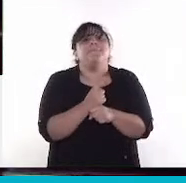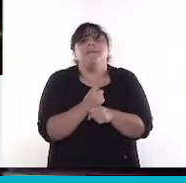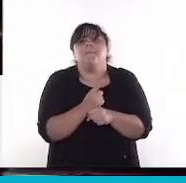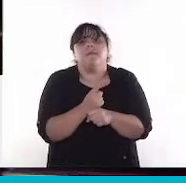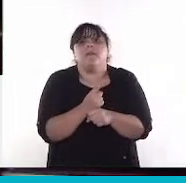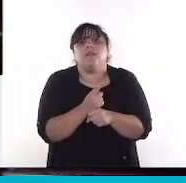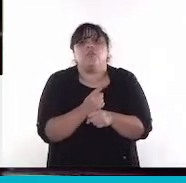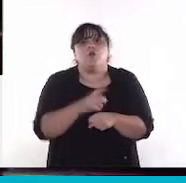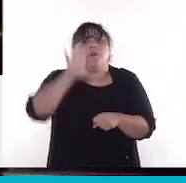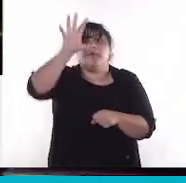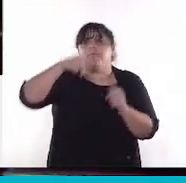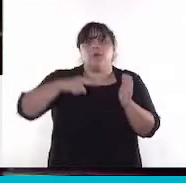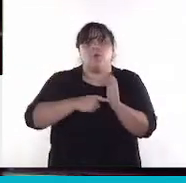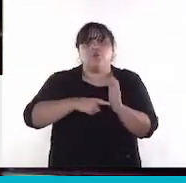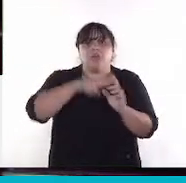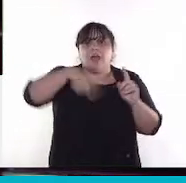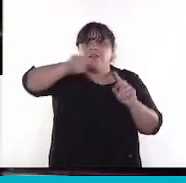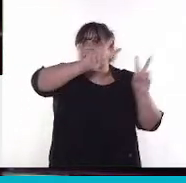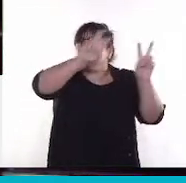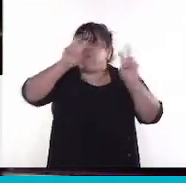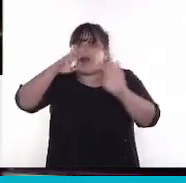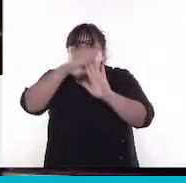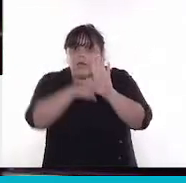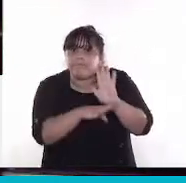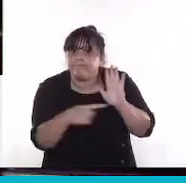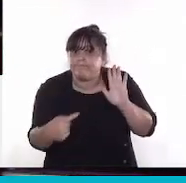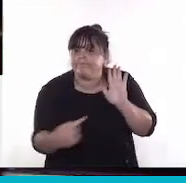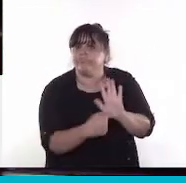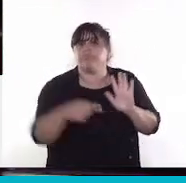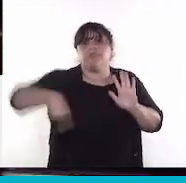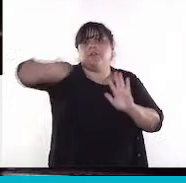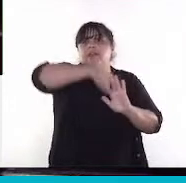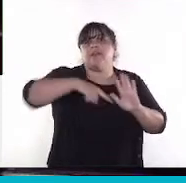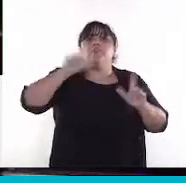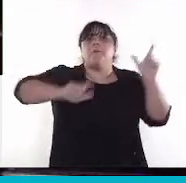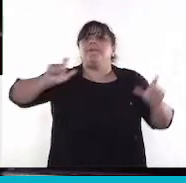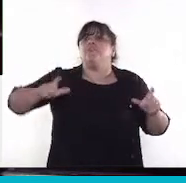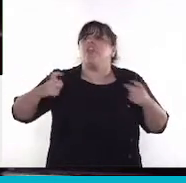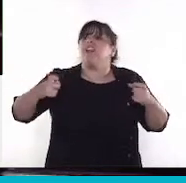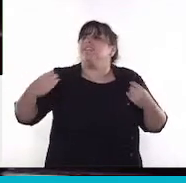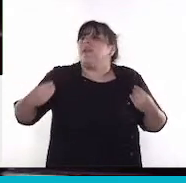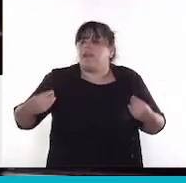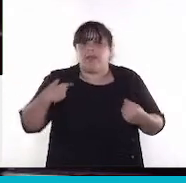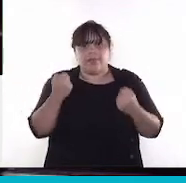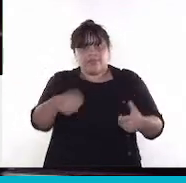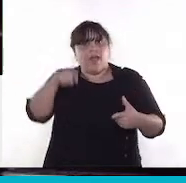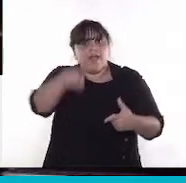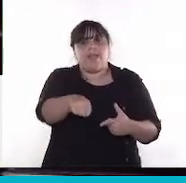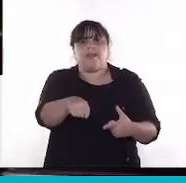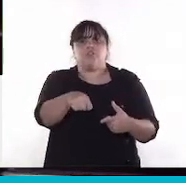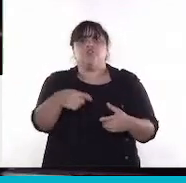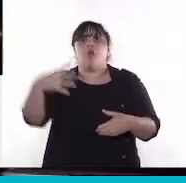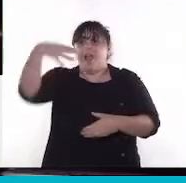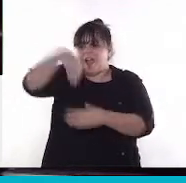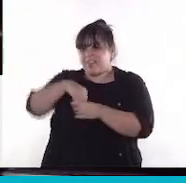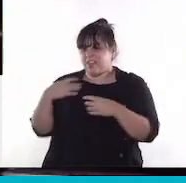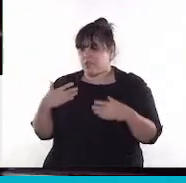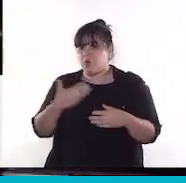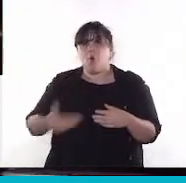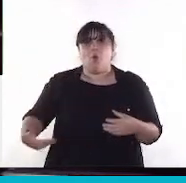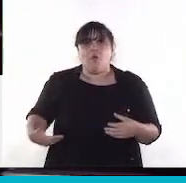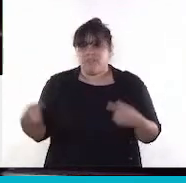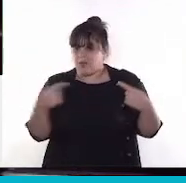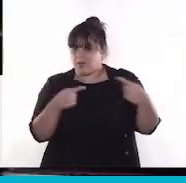los bonaerenses, que tenemos que dar prioridad a la agenda de los vecinos, que las internas del gobierno nos llevan a un estado